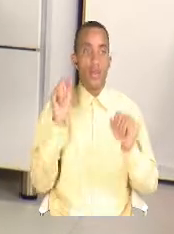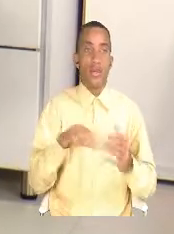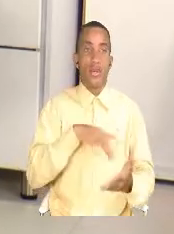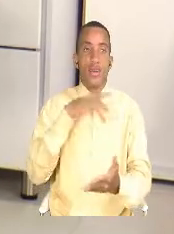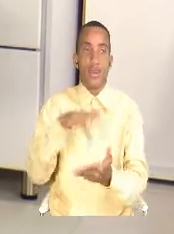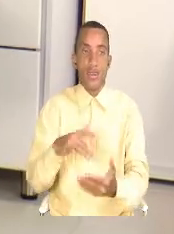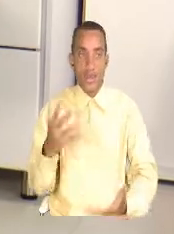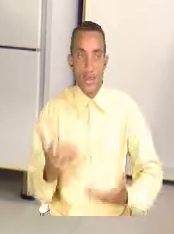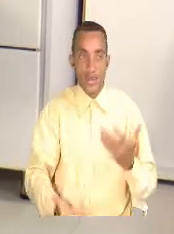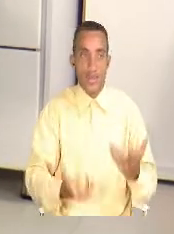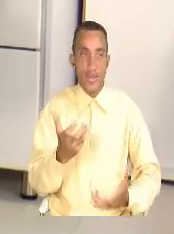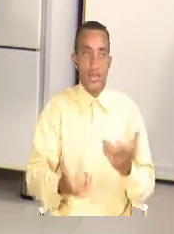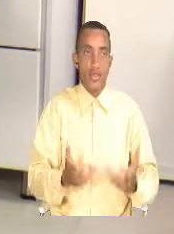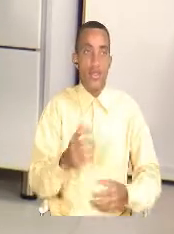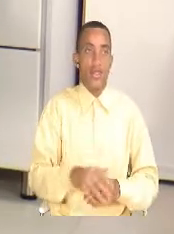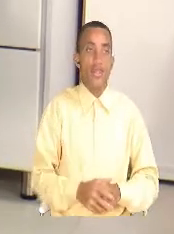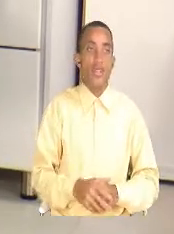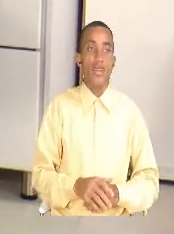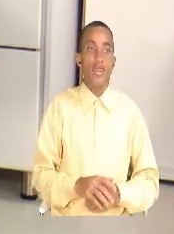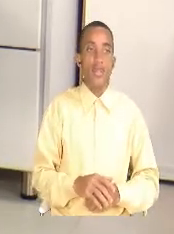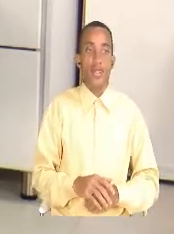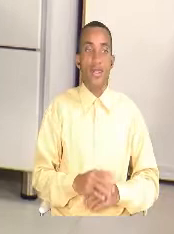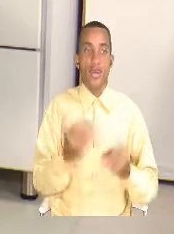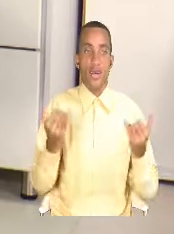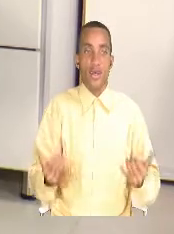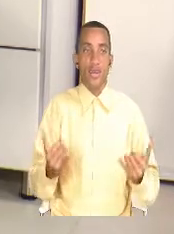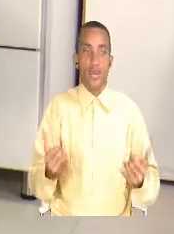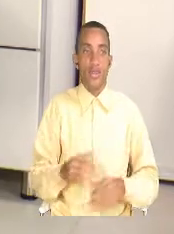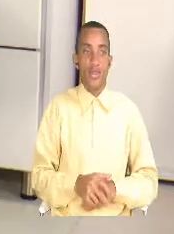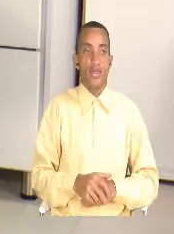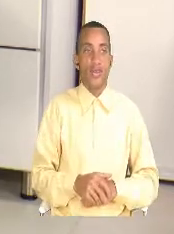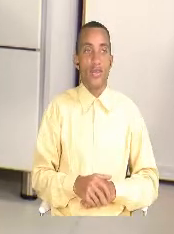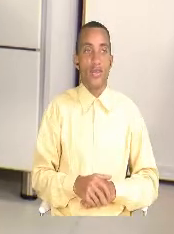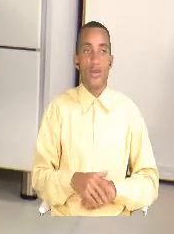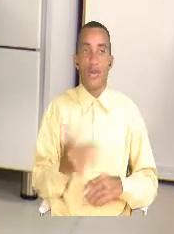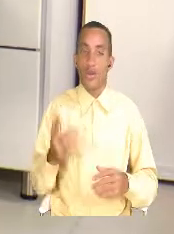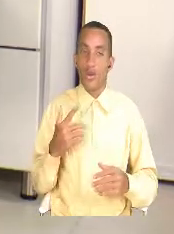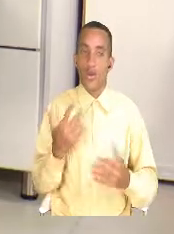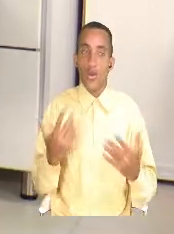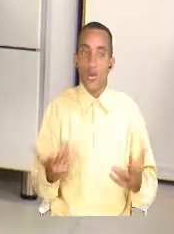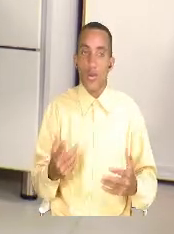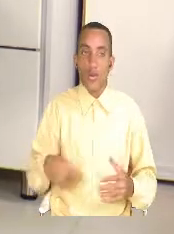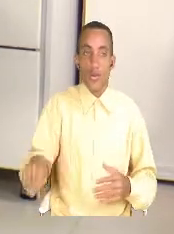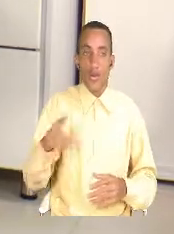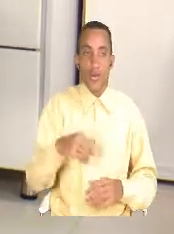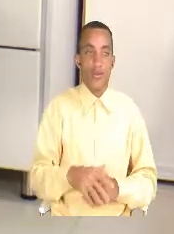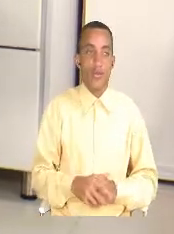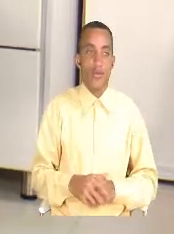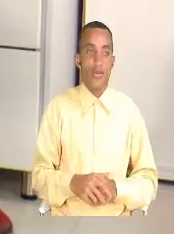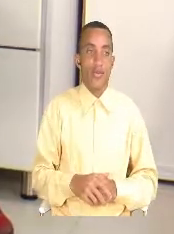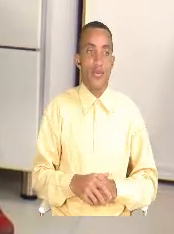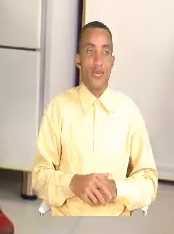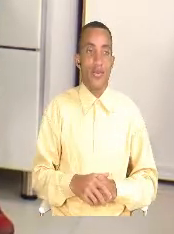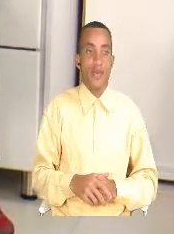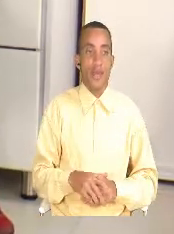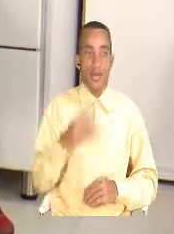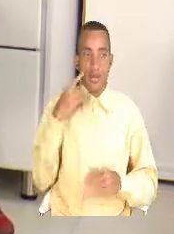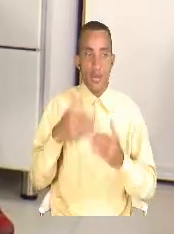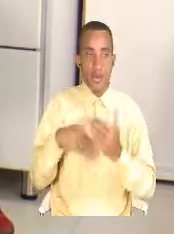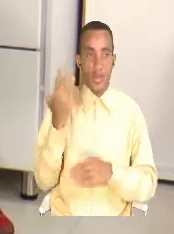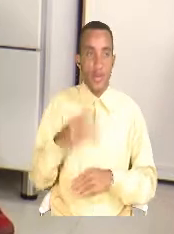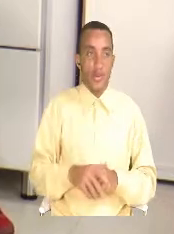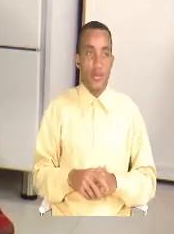iría. Entonces, igual, acá venimos a cocinar, ahorita nos dan un ejemplo, un repertorio de lo que tienen, ¿no? Ah, bueno, entonces, listo. Vamos a empezar.